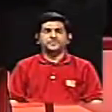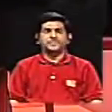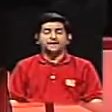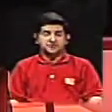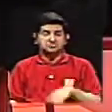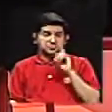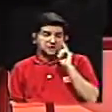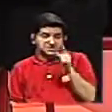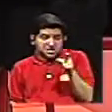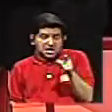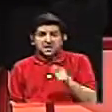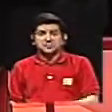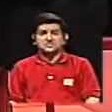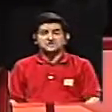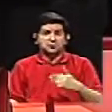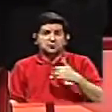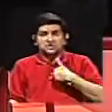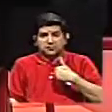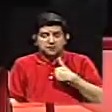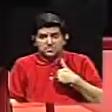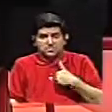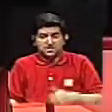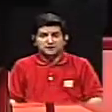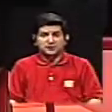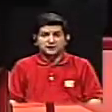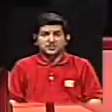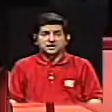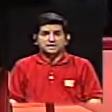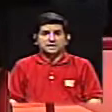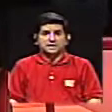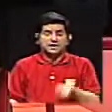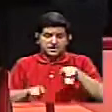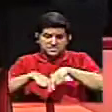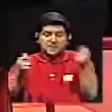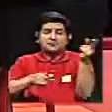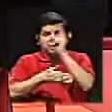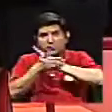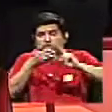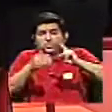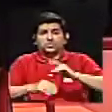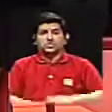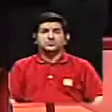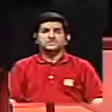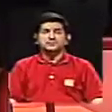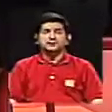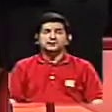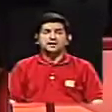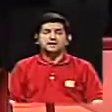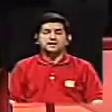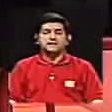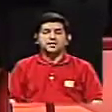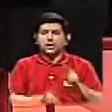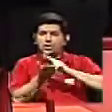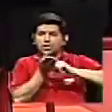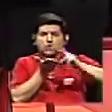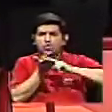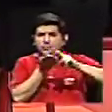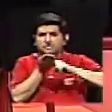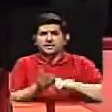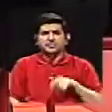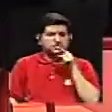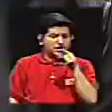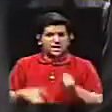esto lo que está aquí es el informe del Semanario del Universidad. Semanario Universidad. Aquí no, lo de Liberación Nacional está